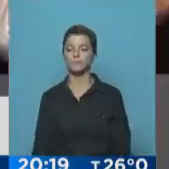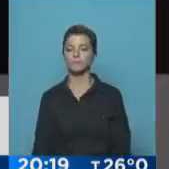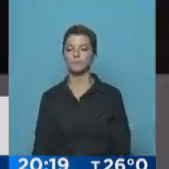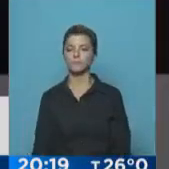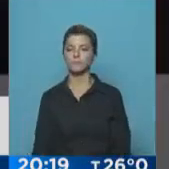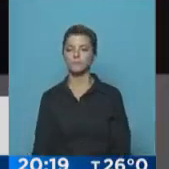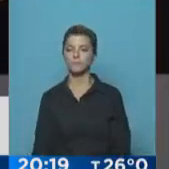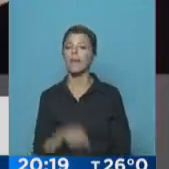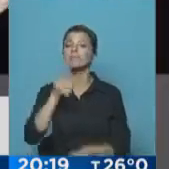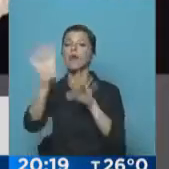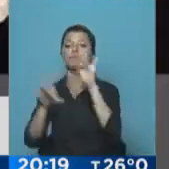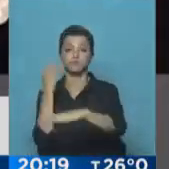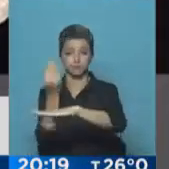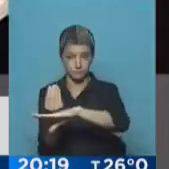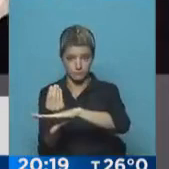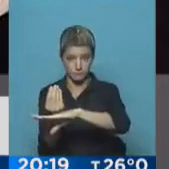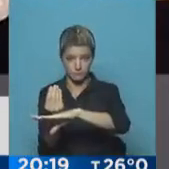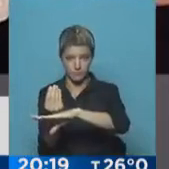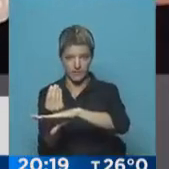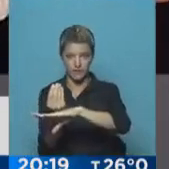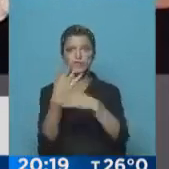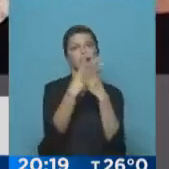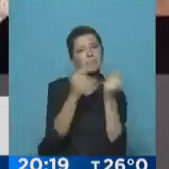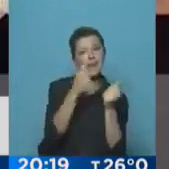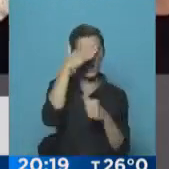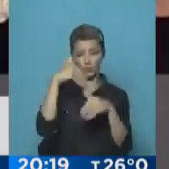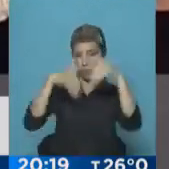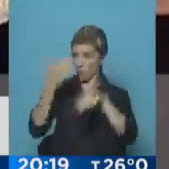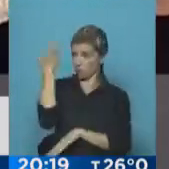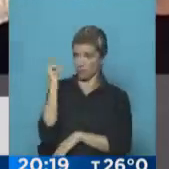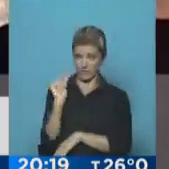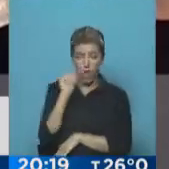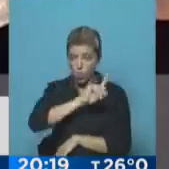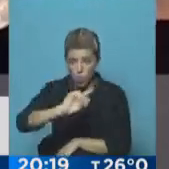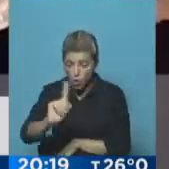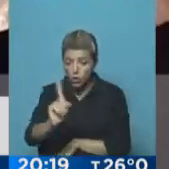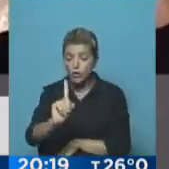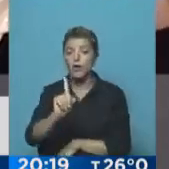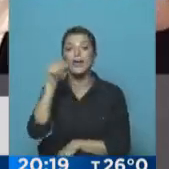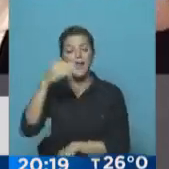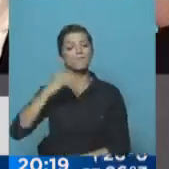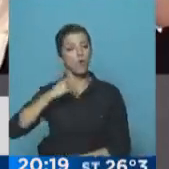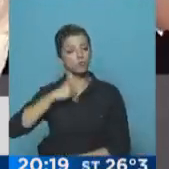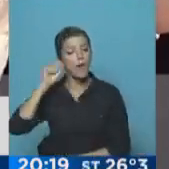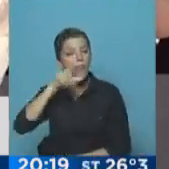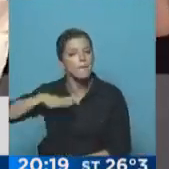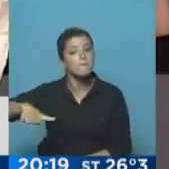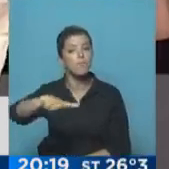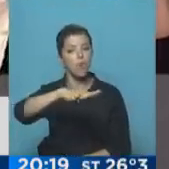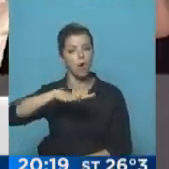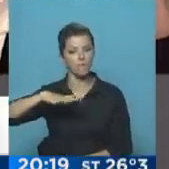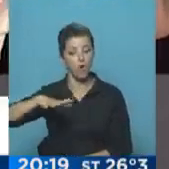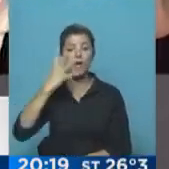que no se agota en la última elección, voluntad popular también que se pronunció